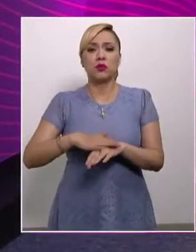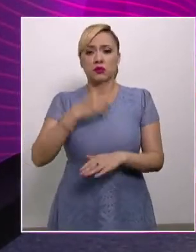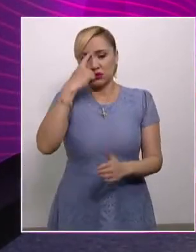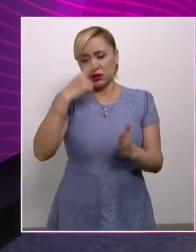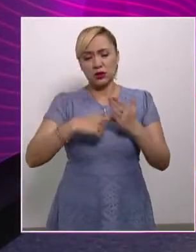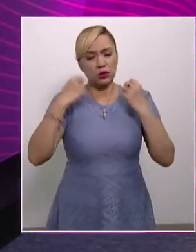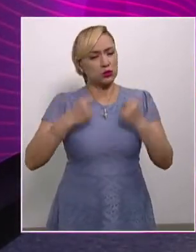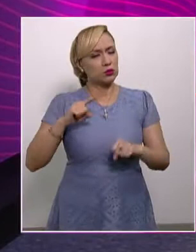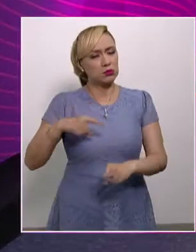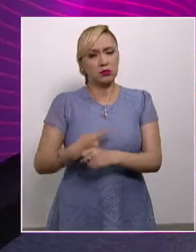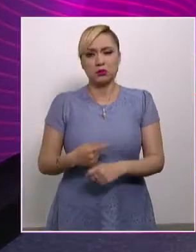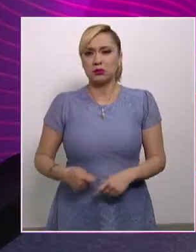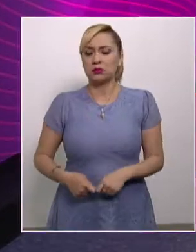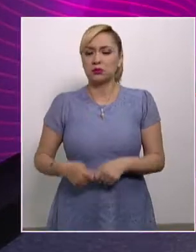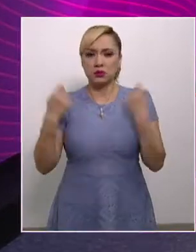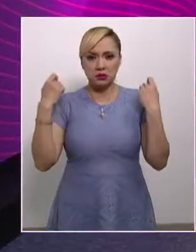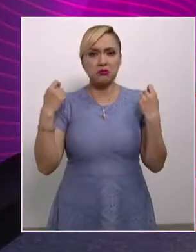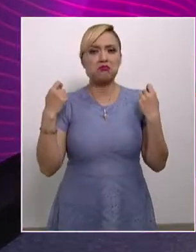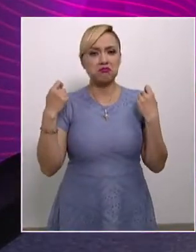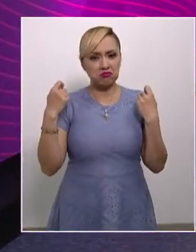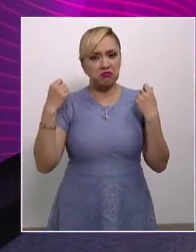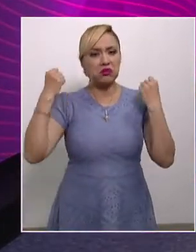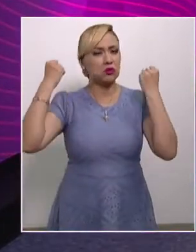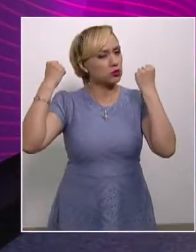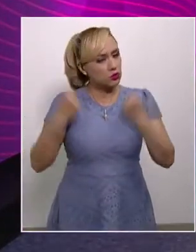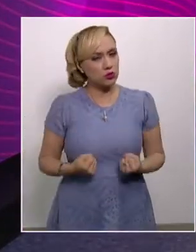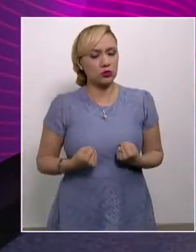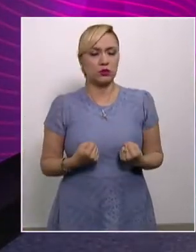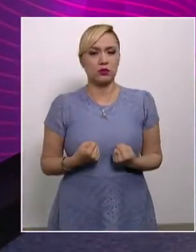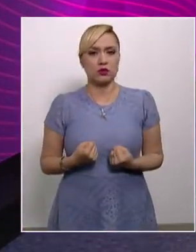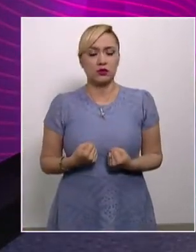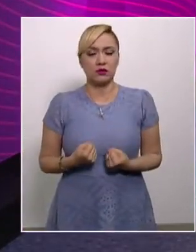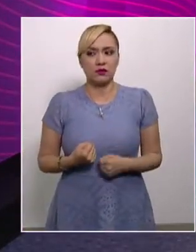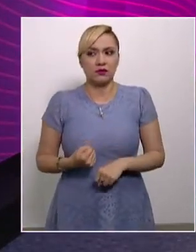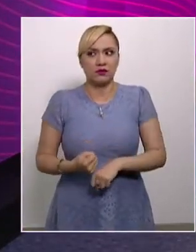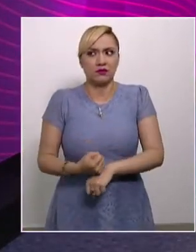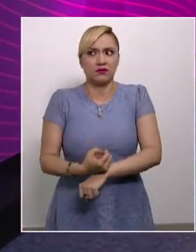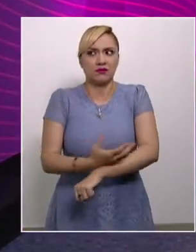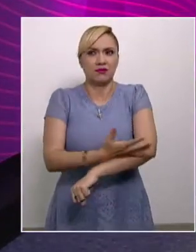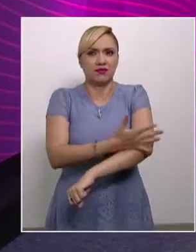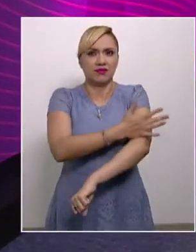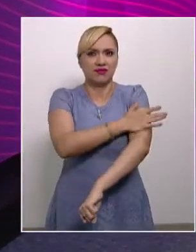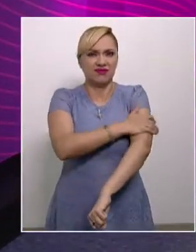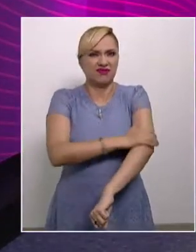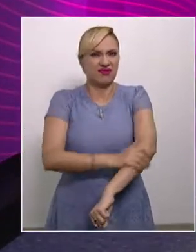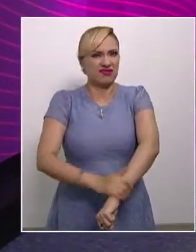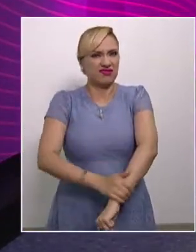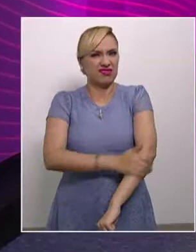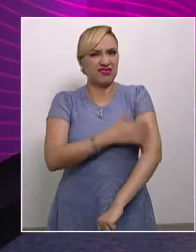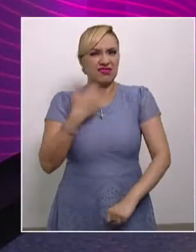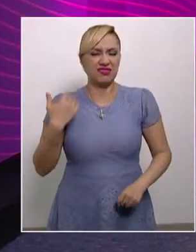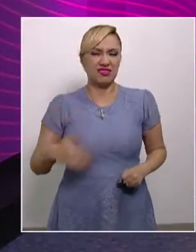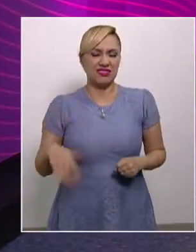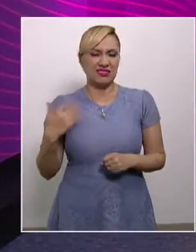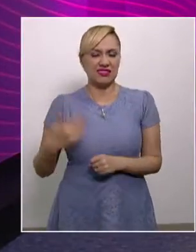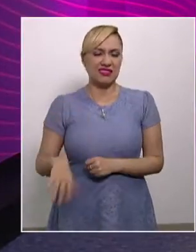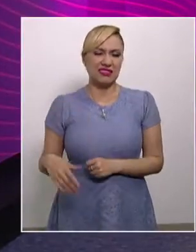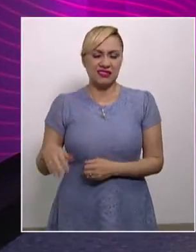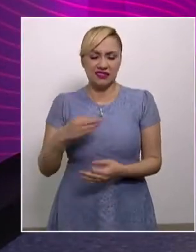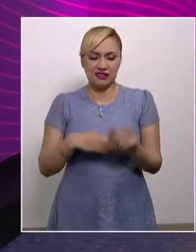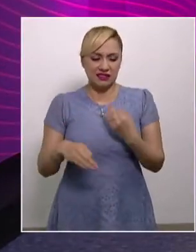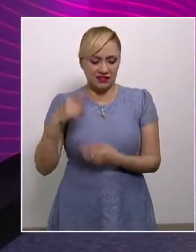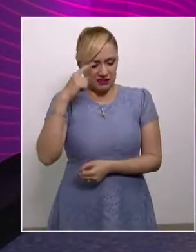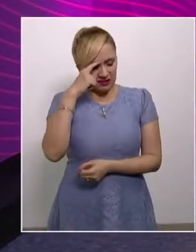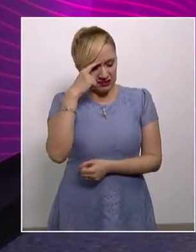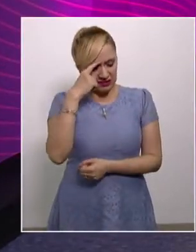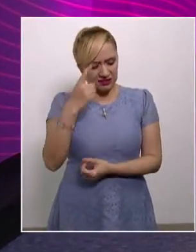sean violadas, que sean agredidas realmente, sexualmente. Esto pues realmente nos pone en una situación